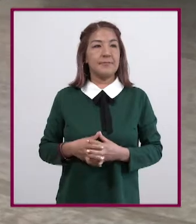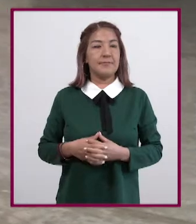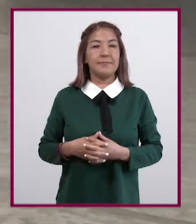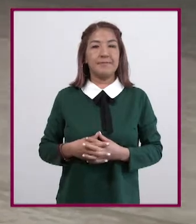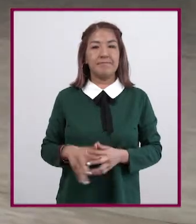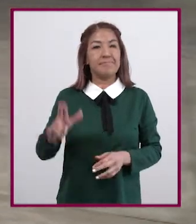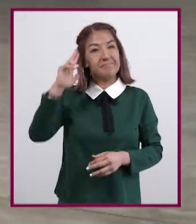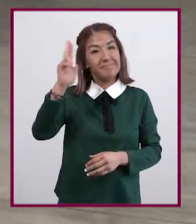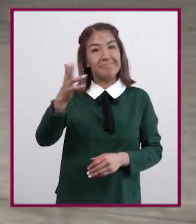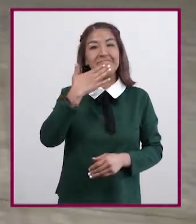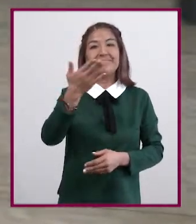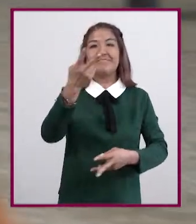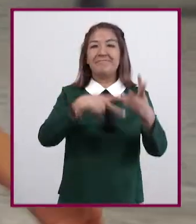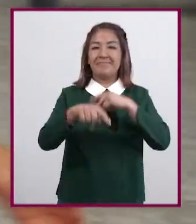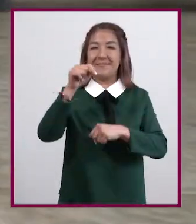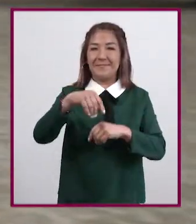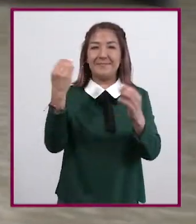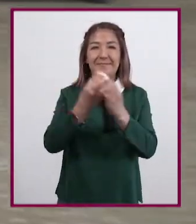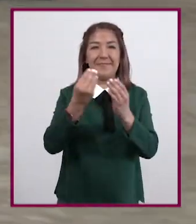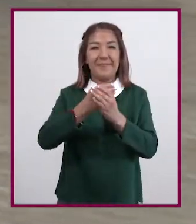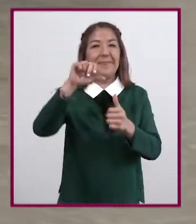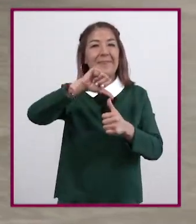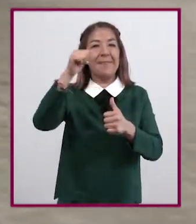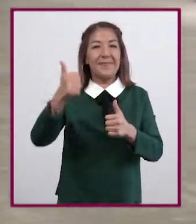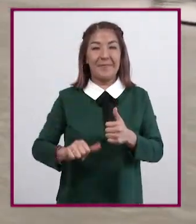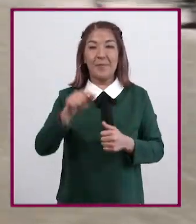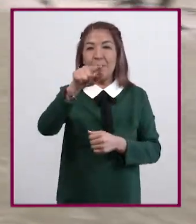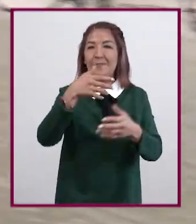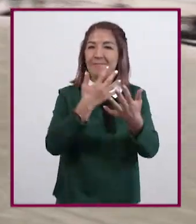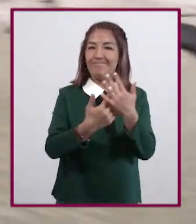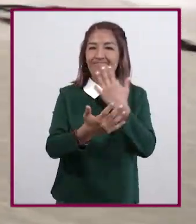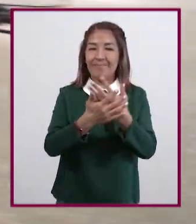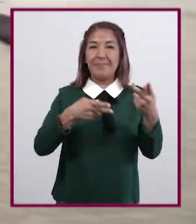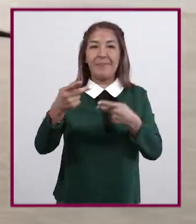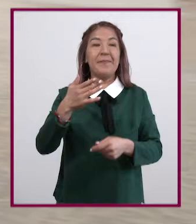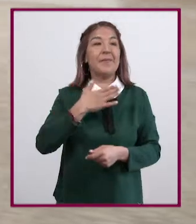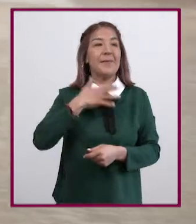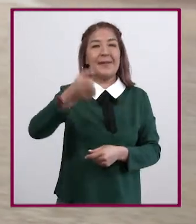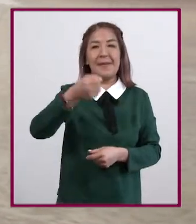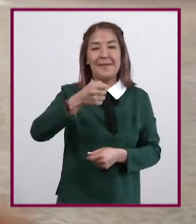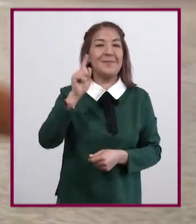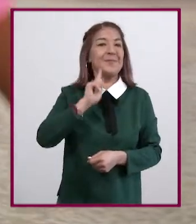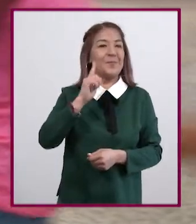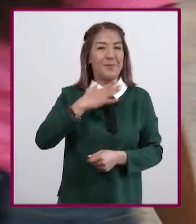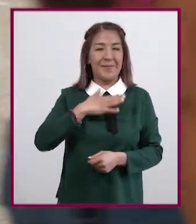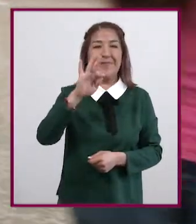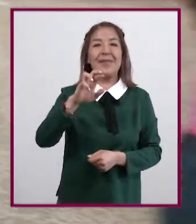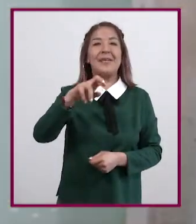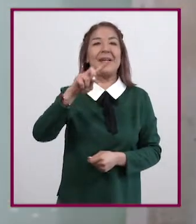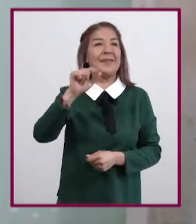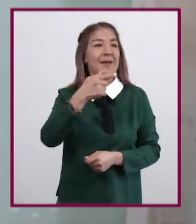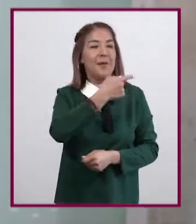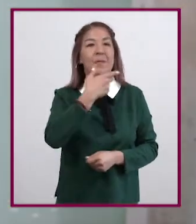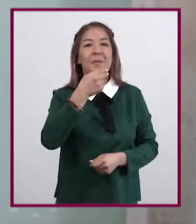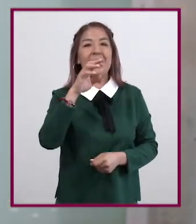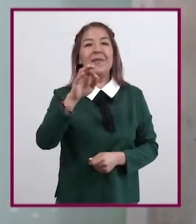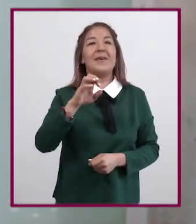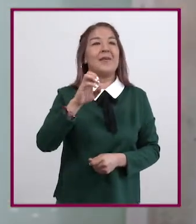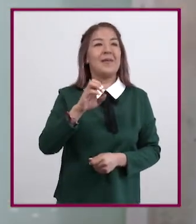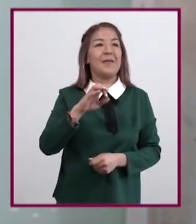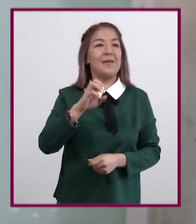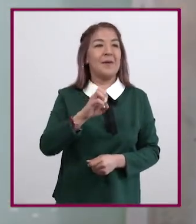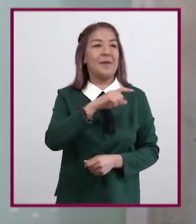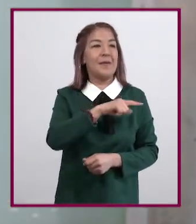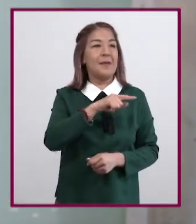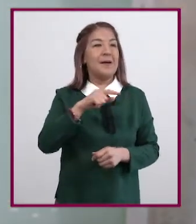Hola, bienvenidos a nuestra sección de artes, El arte en tus manos. Los saludamos Fernanda Bastida y Alfredo Gutiérrez. Hoy nos